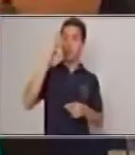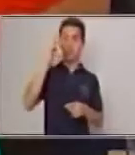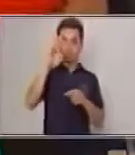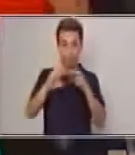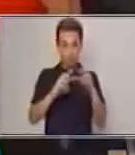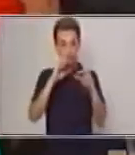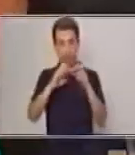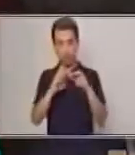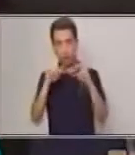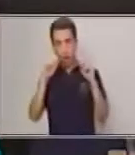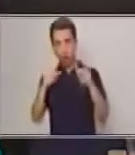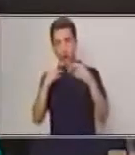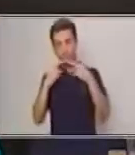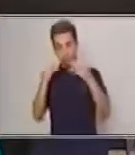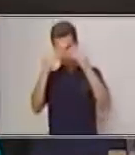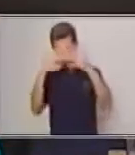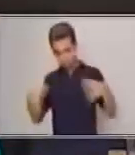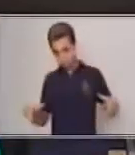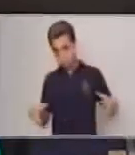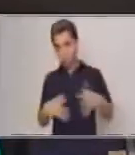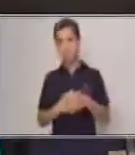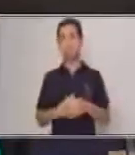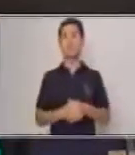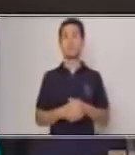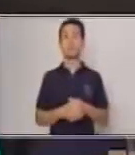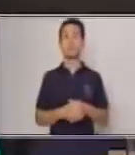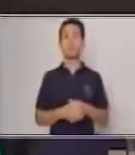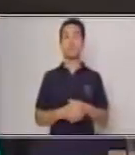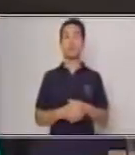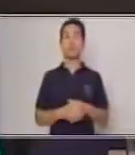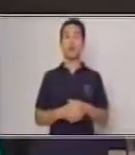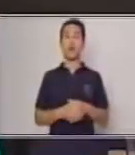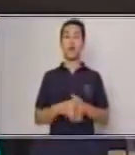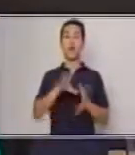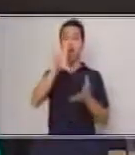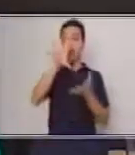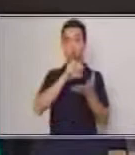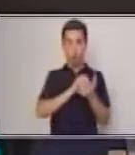Elaboremos la respuesta. Se copian las dos raíces,